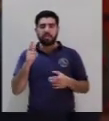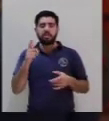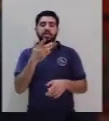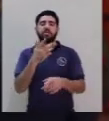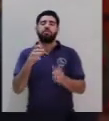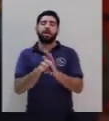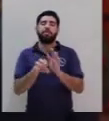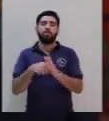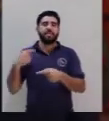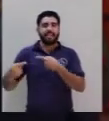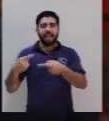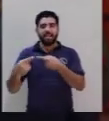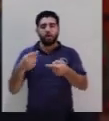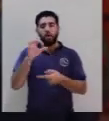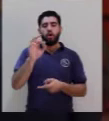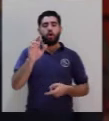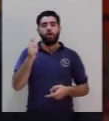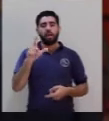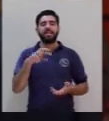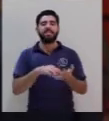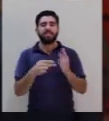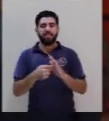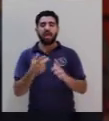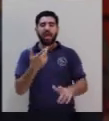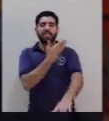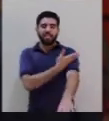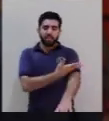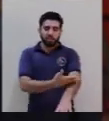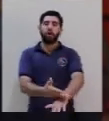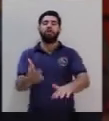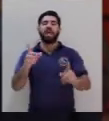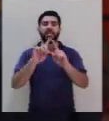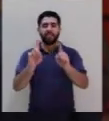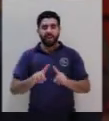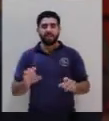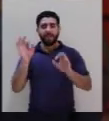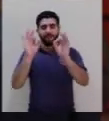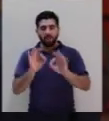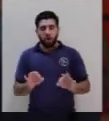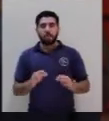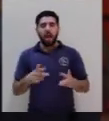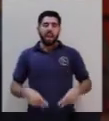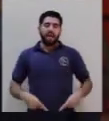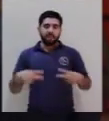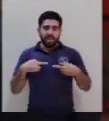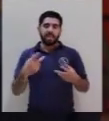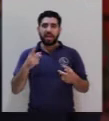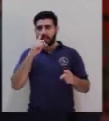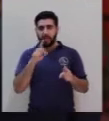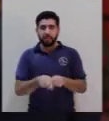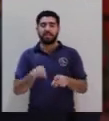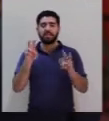la vida, así como la cosmovisión de las mismas. La tradición oral es algo que actualmente no se le ha dado la importancia